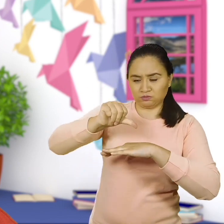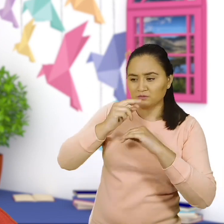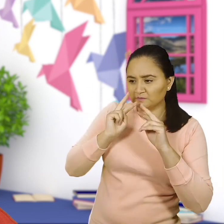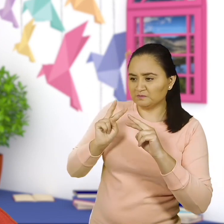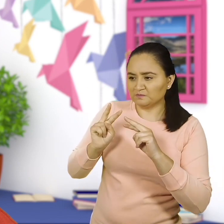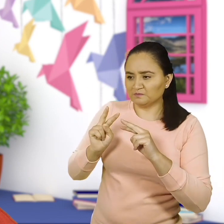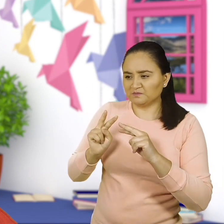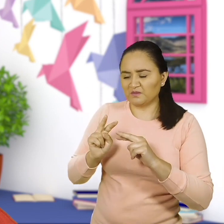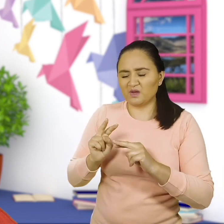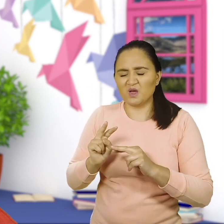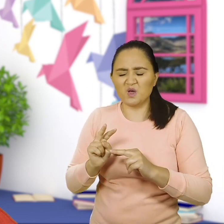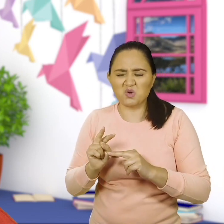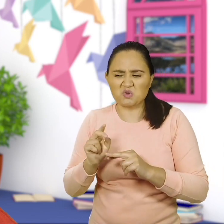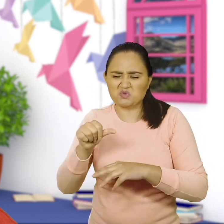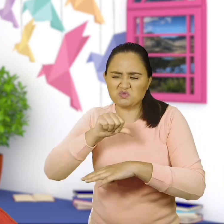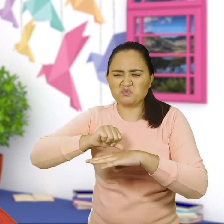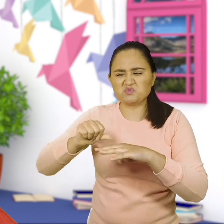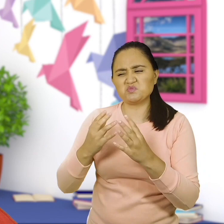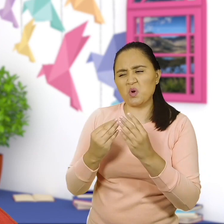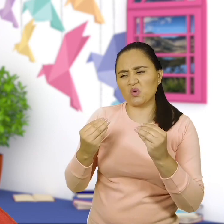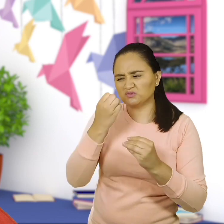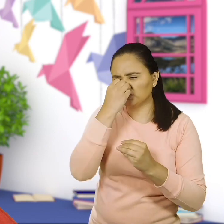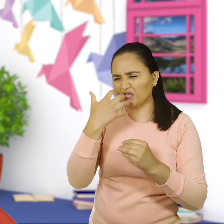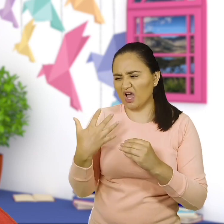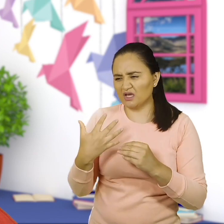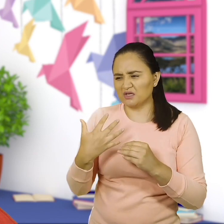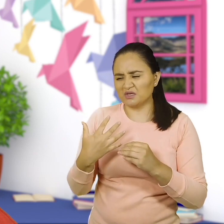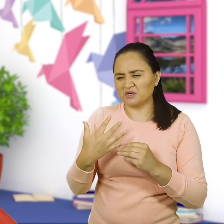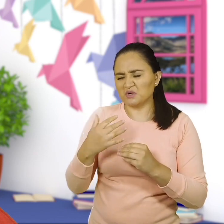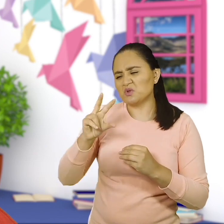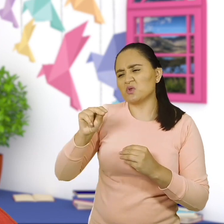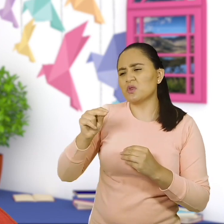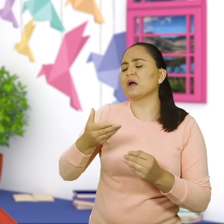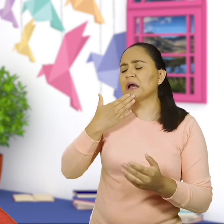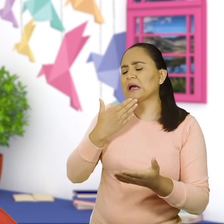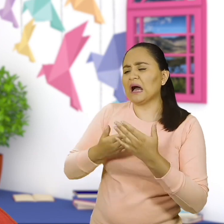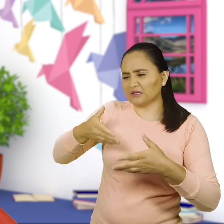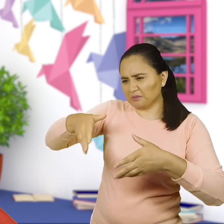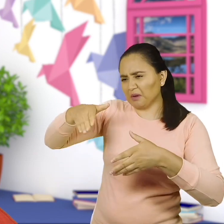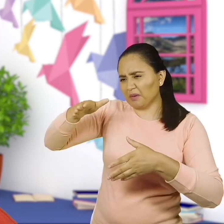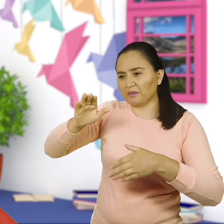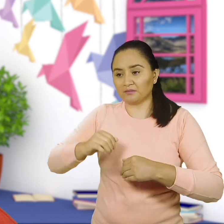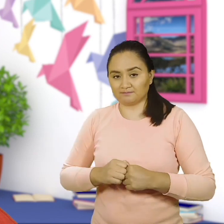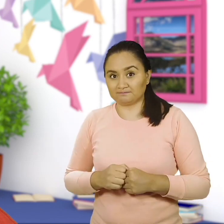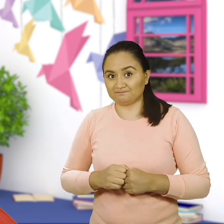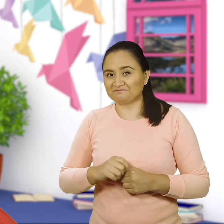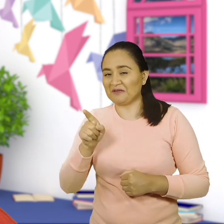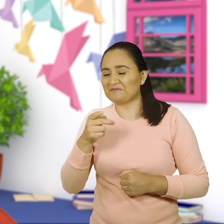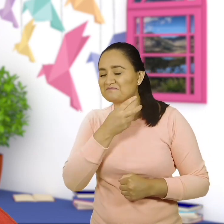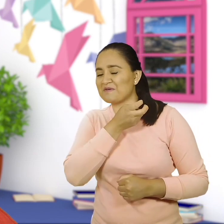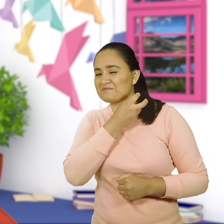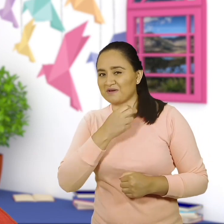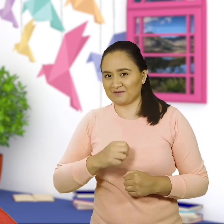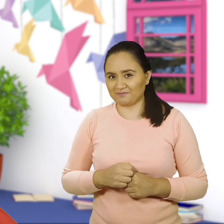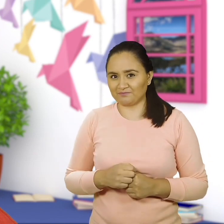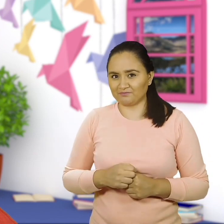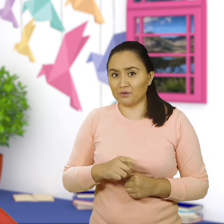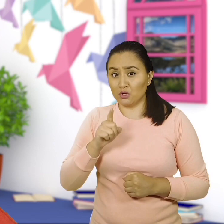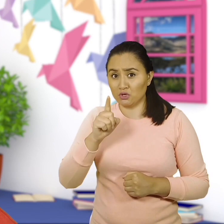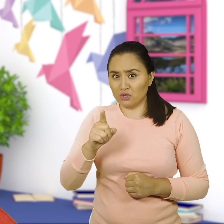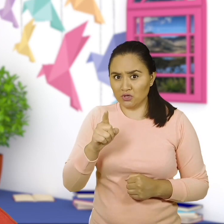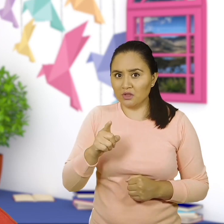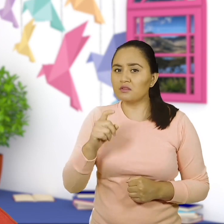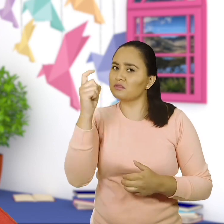grasosa, enseguida lo desanima y sin darle ninguna explicación le pide que salga de la oficina. Vladimiro es